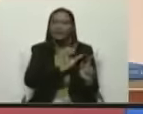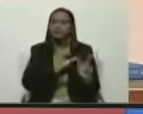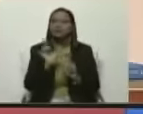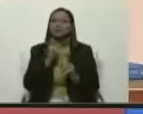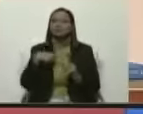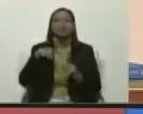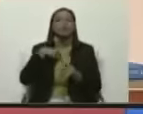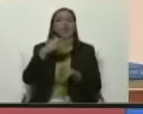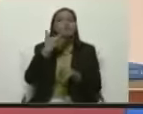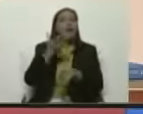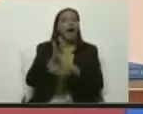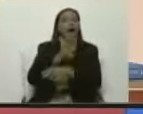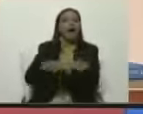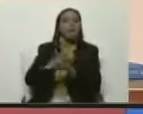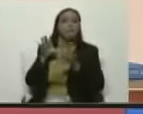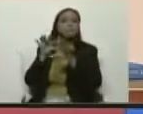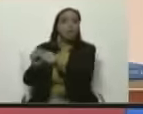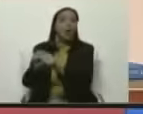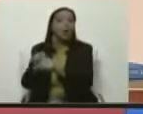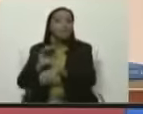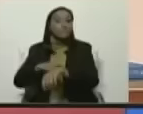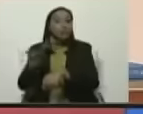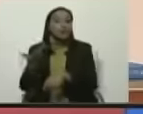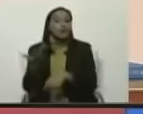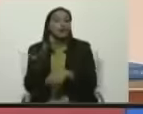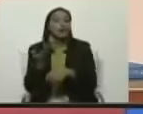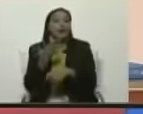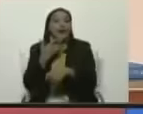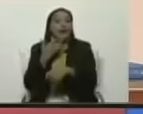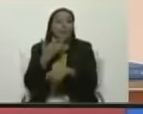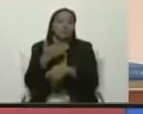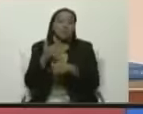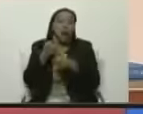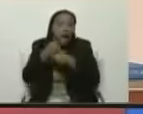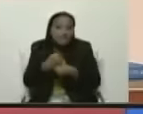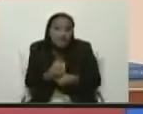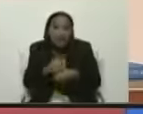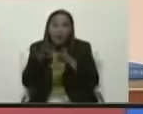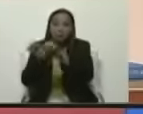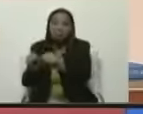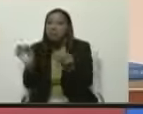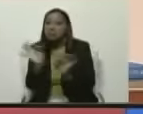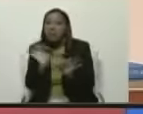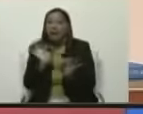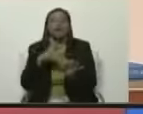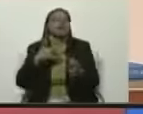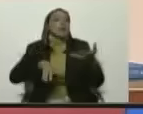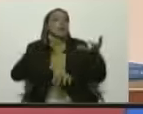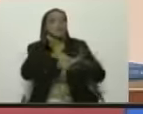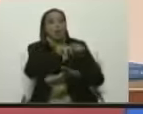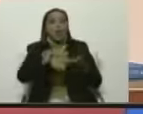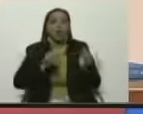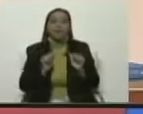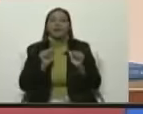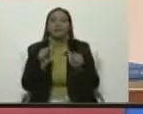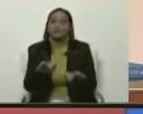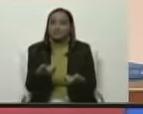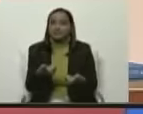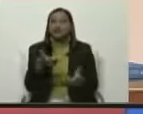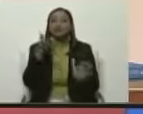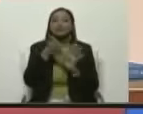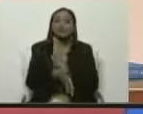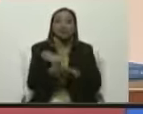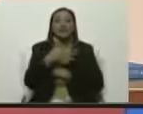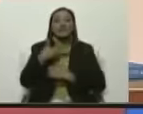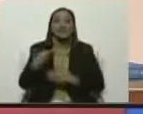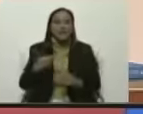para evitar que generen violencia en ninguna parte. El pueblo de Venezuela no merece votar o derramar ni una